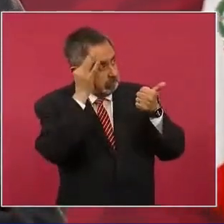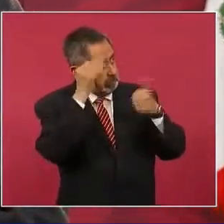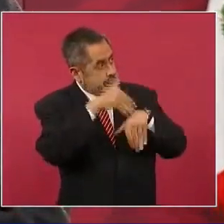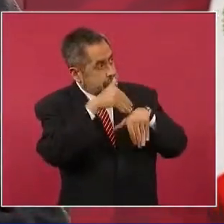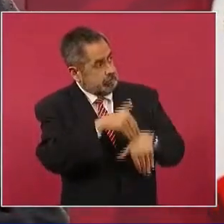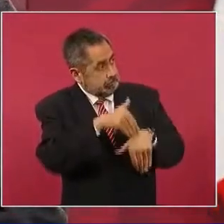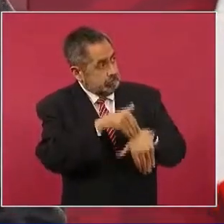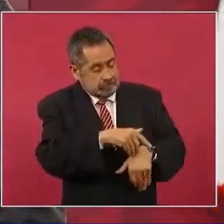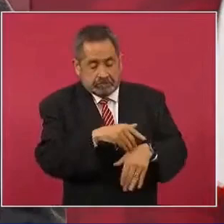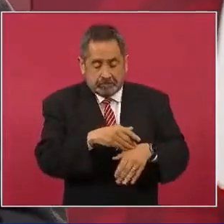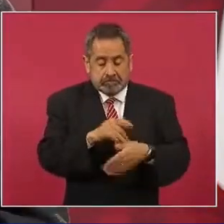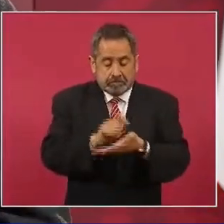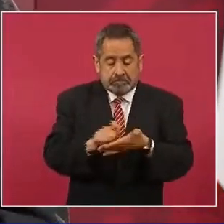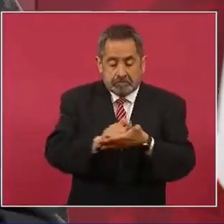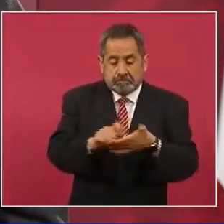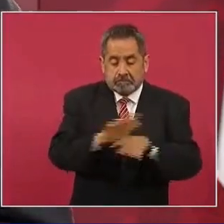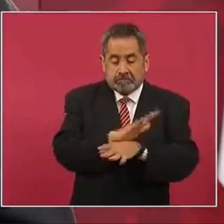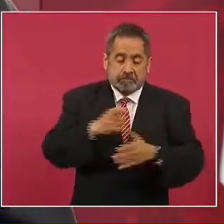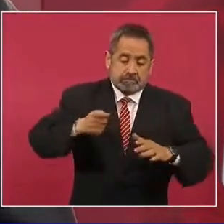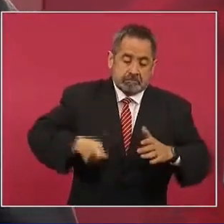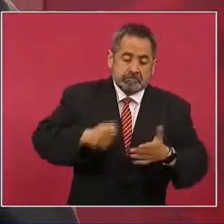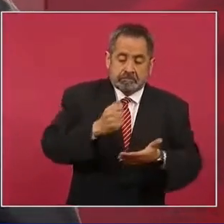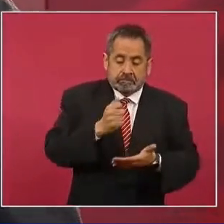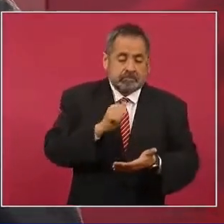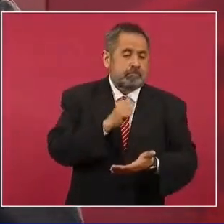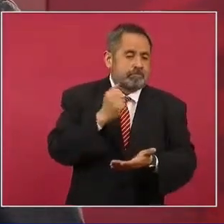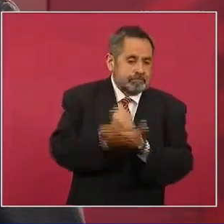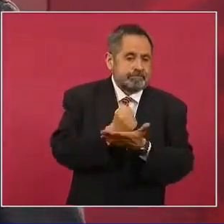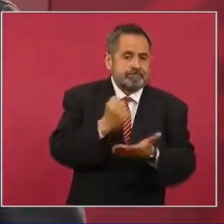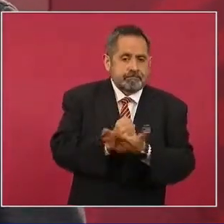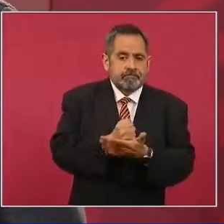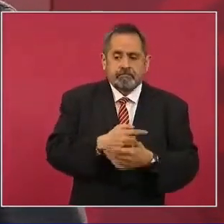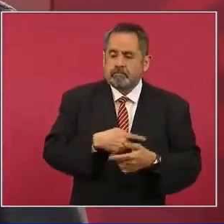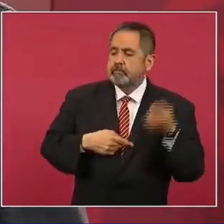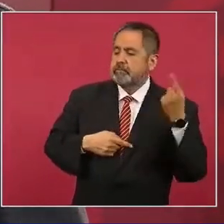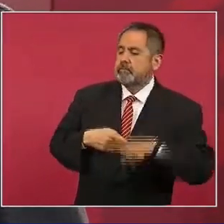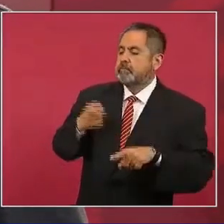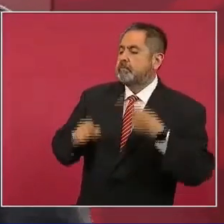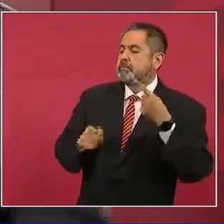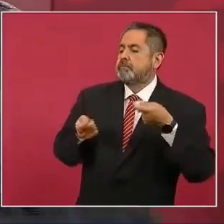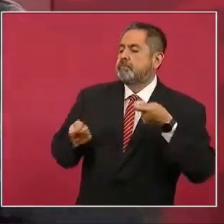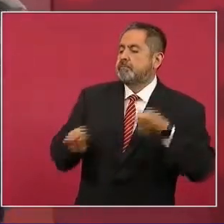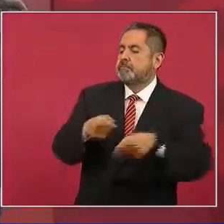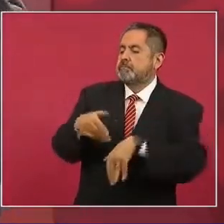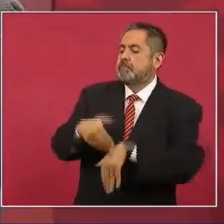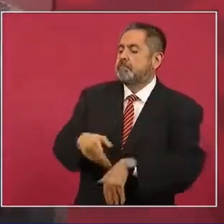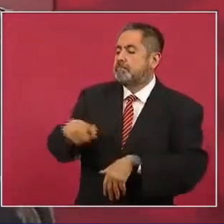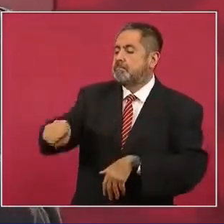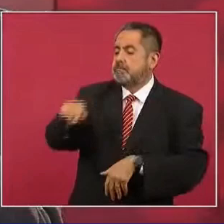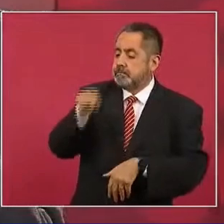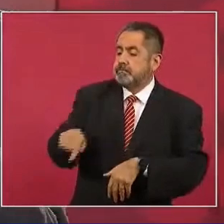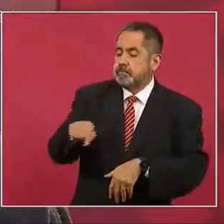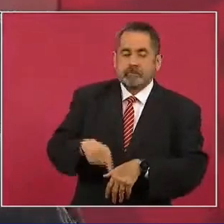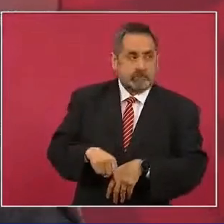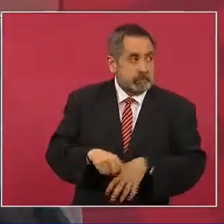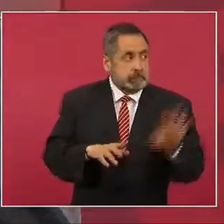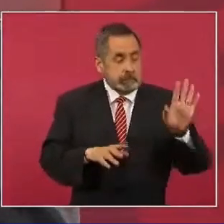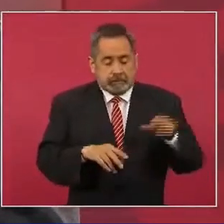de los que mandaban en México y ajustaron todo el marco